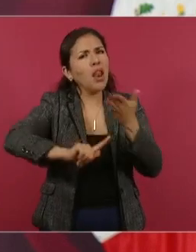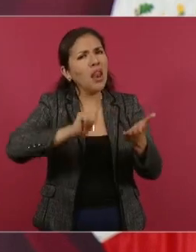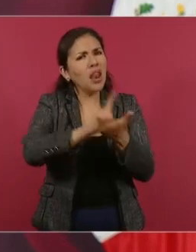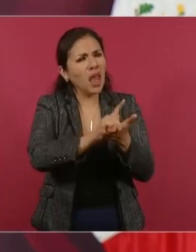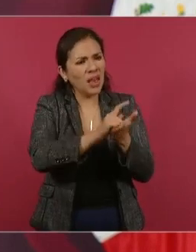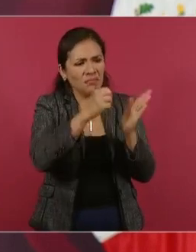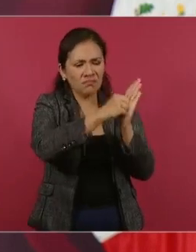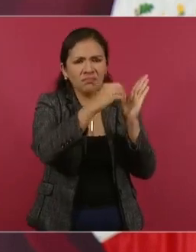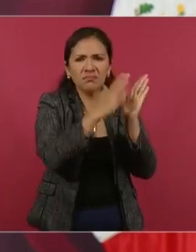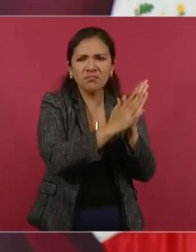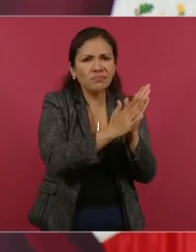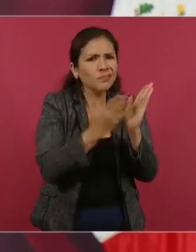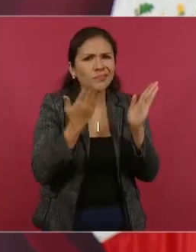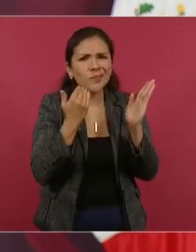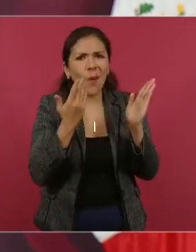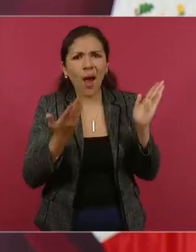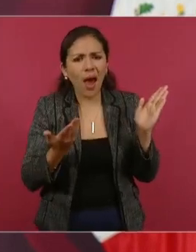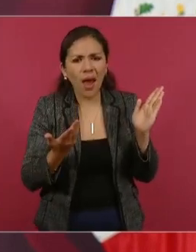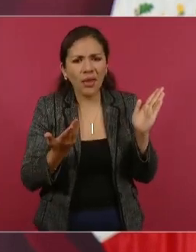Solo